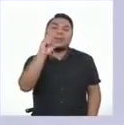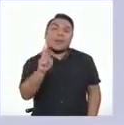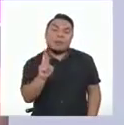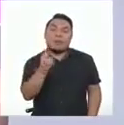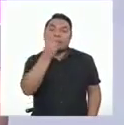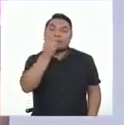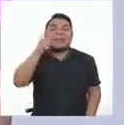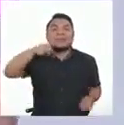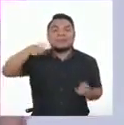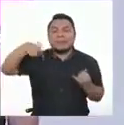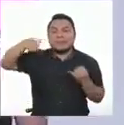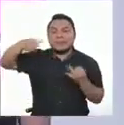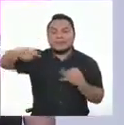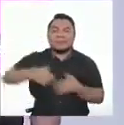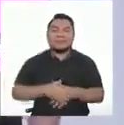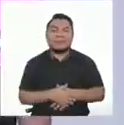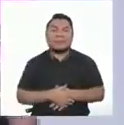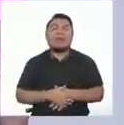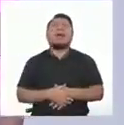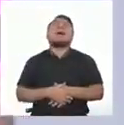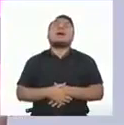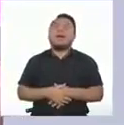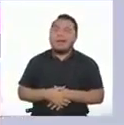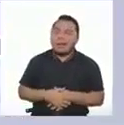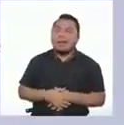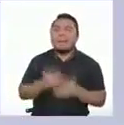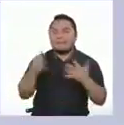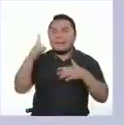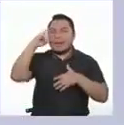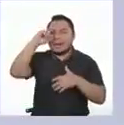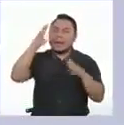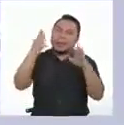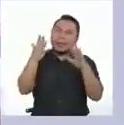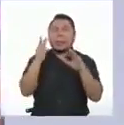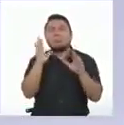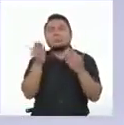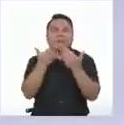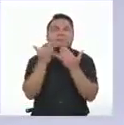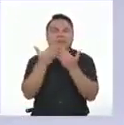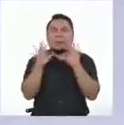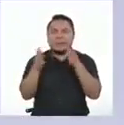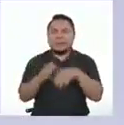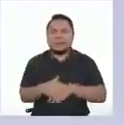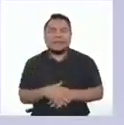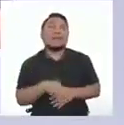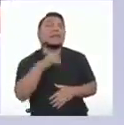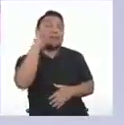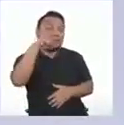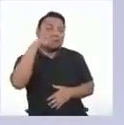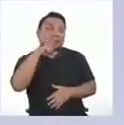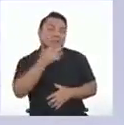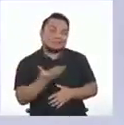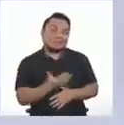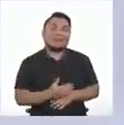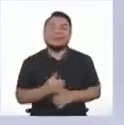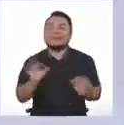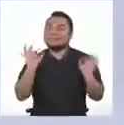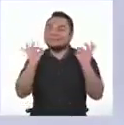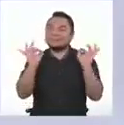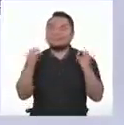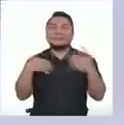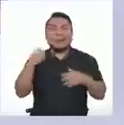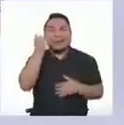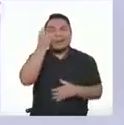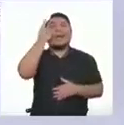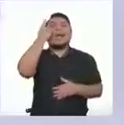por día. ¡Hala! No era tan difícil calcular el porcentaje como creía. Así es. ¡Genial! Ya